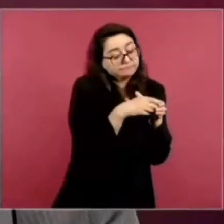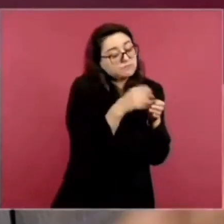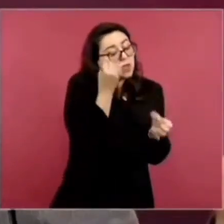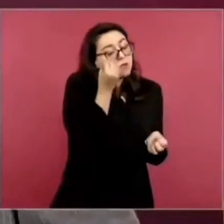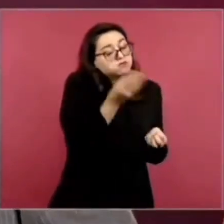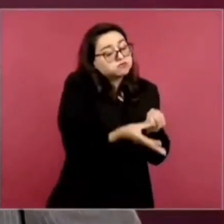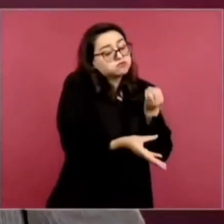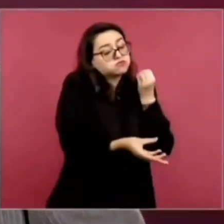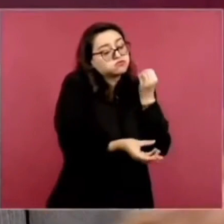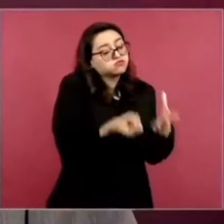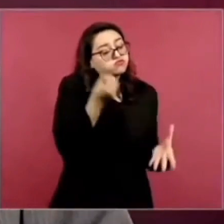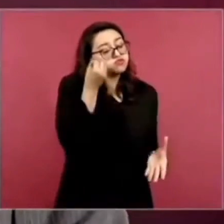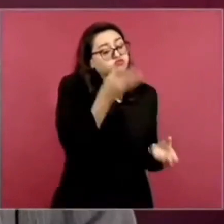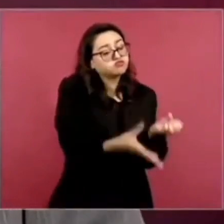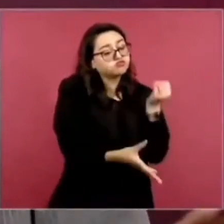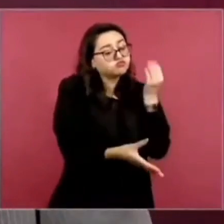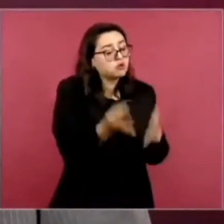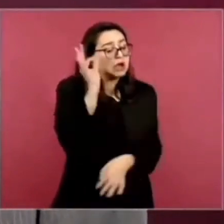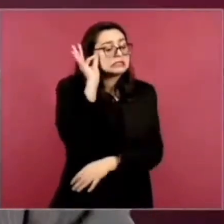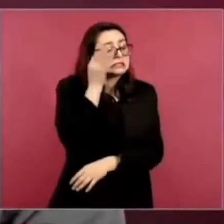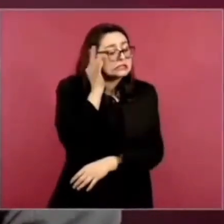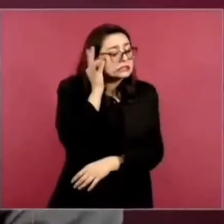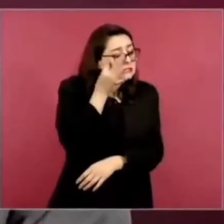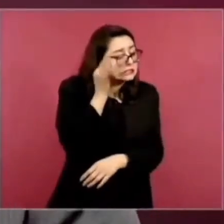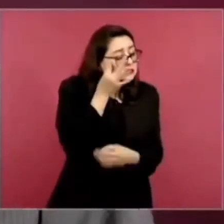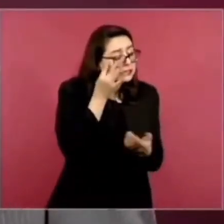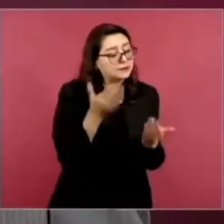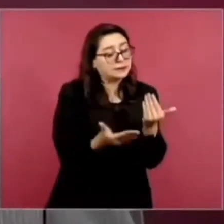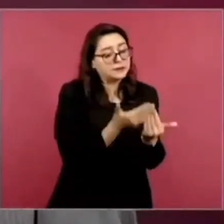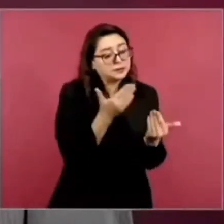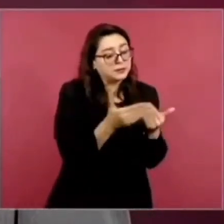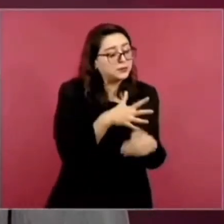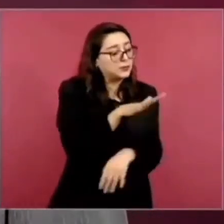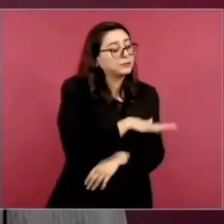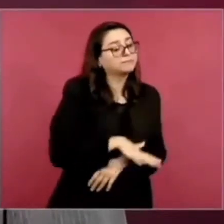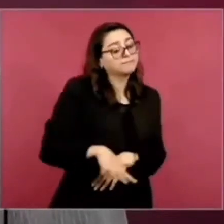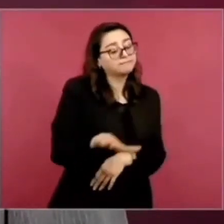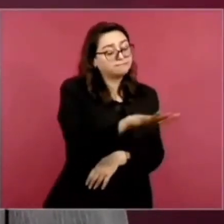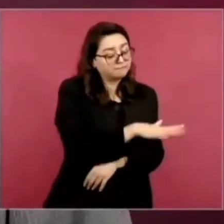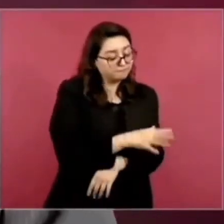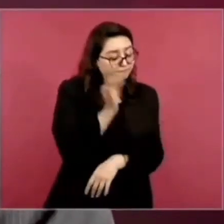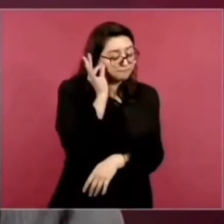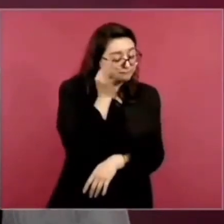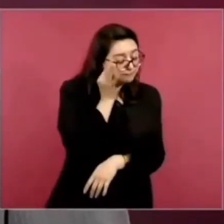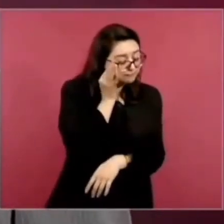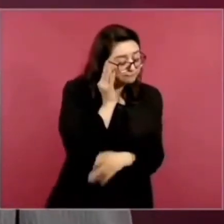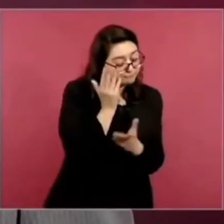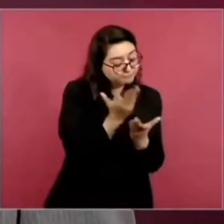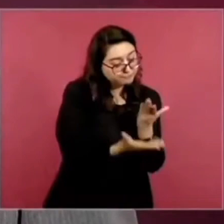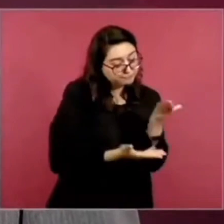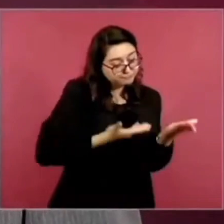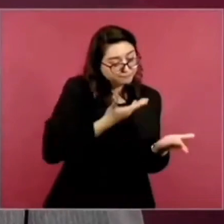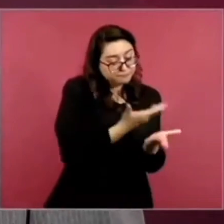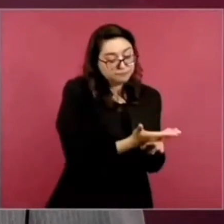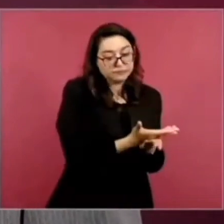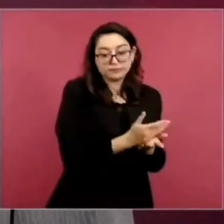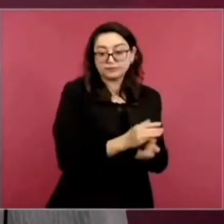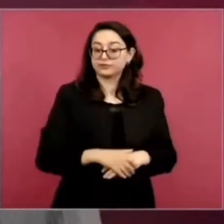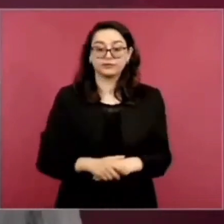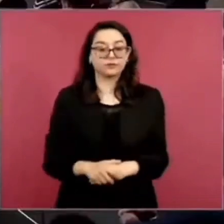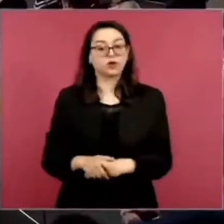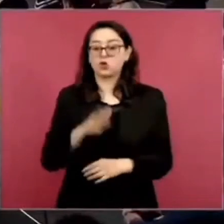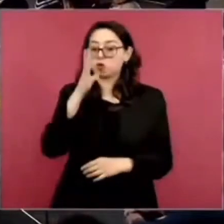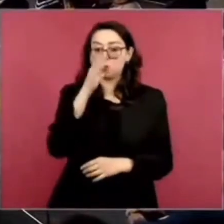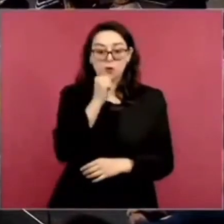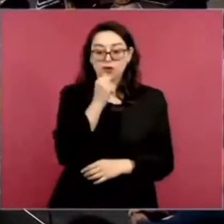cuantos. El gobierno tiene que estar al servicio del pueblo y se tiene que gobernar para todos, para ricos,